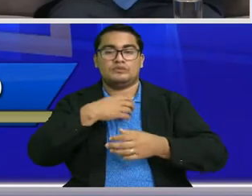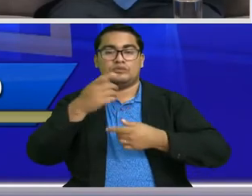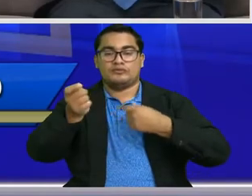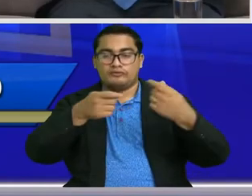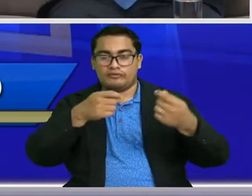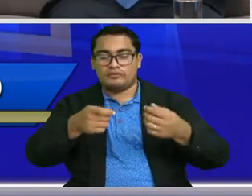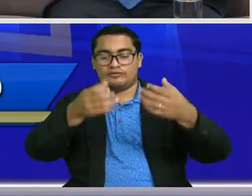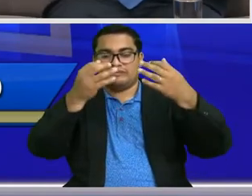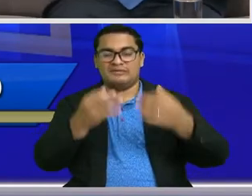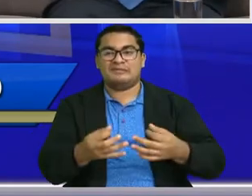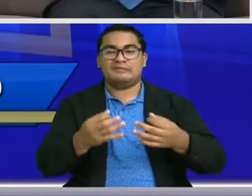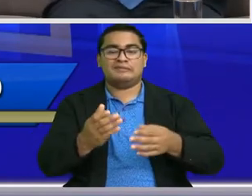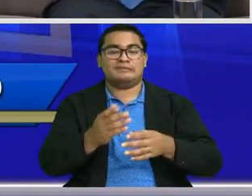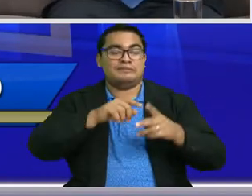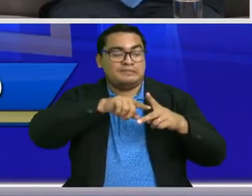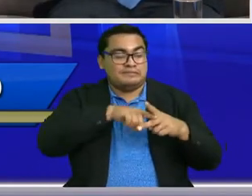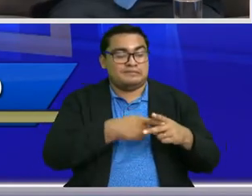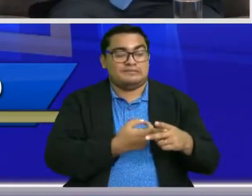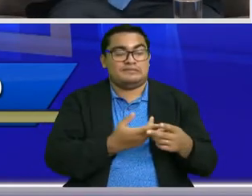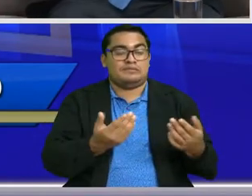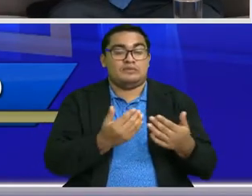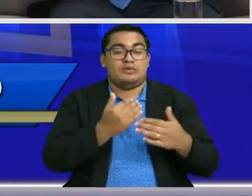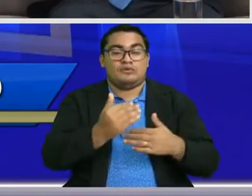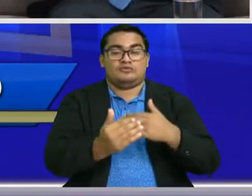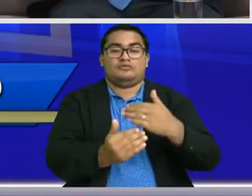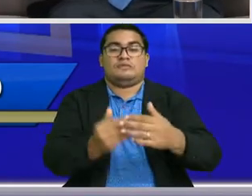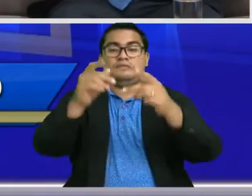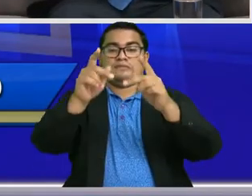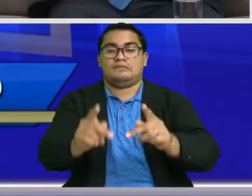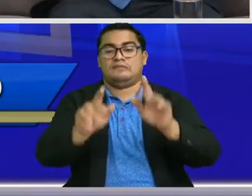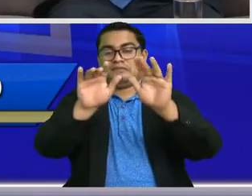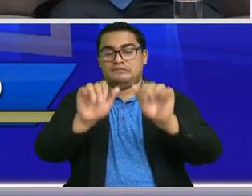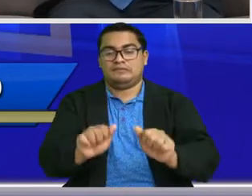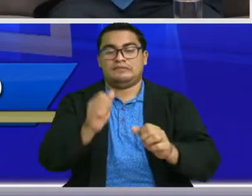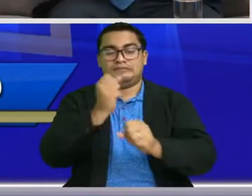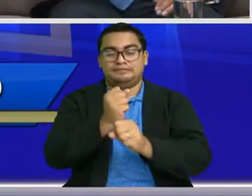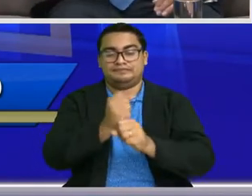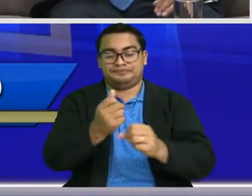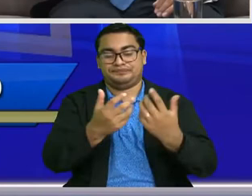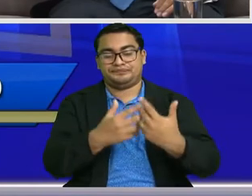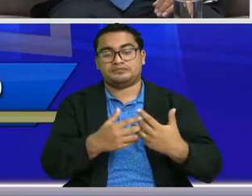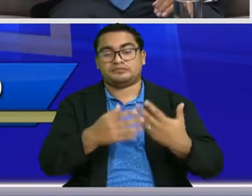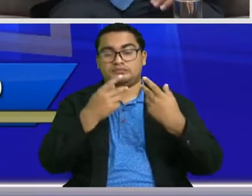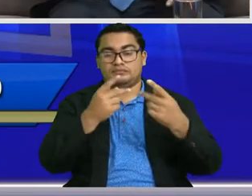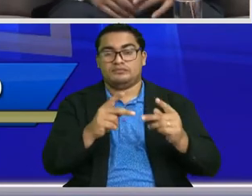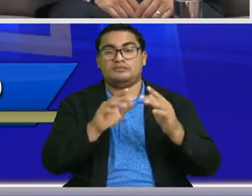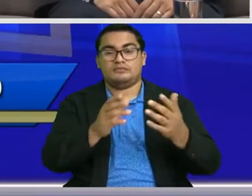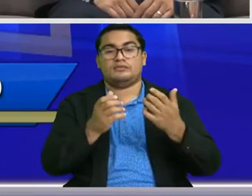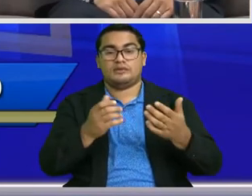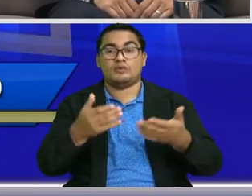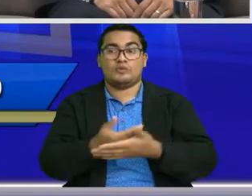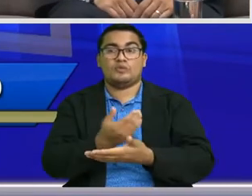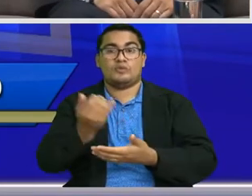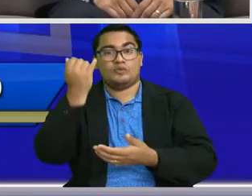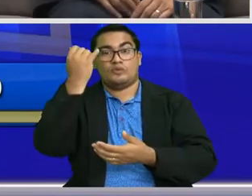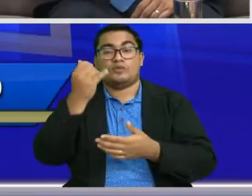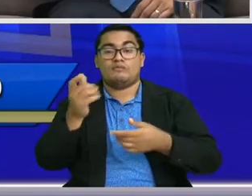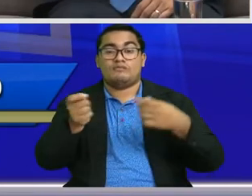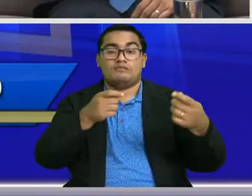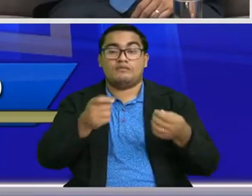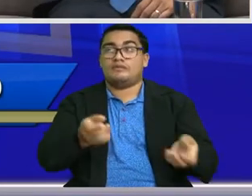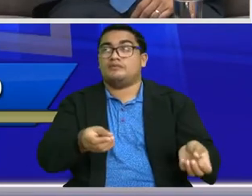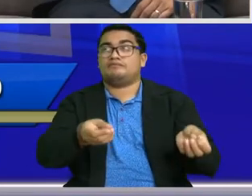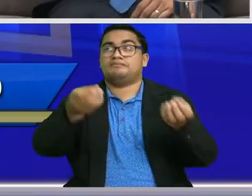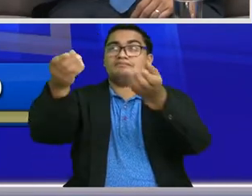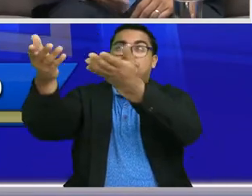tanto en la etapa inicial como aquellos que ya hoy están trabajando pero quieren dar ese paso porque quieren explorar un mercado de exportación o porque